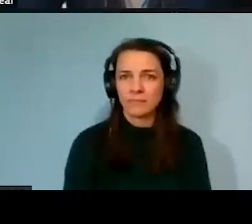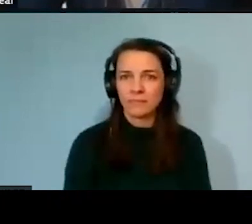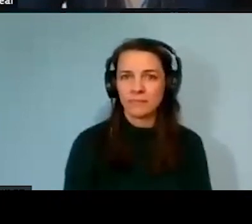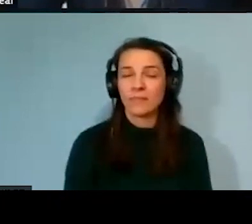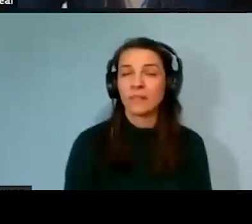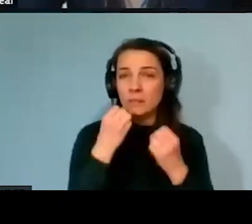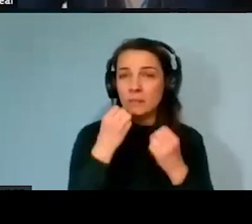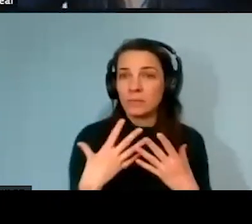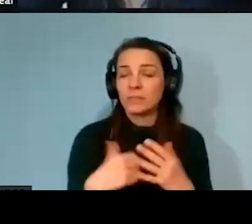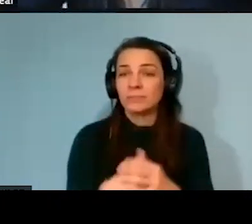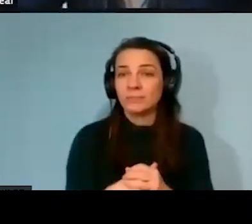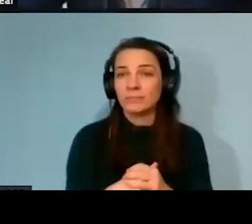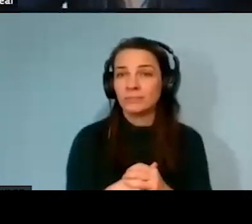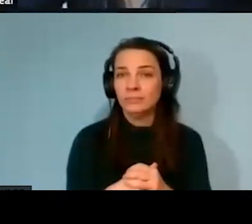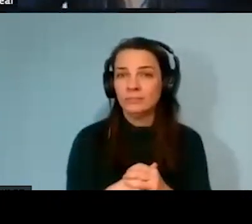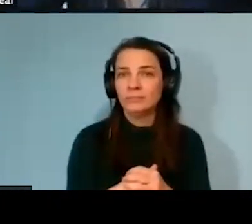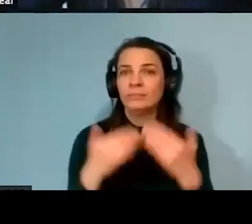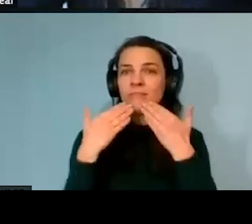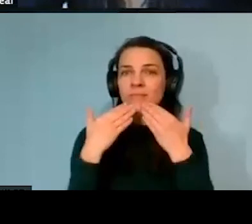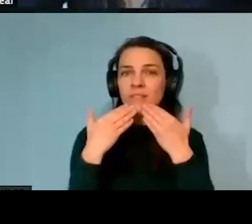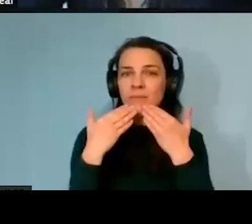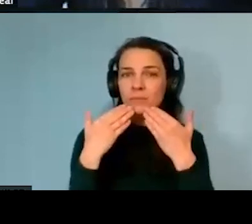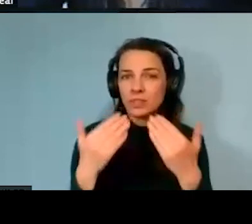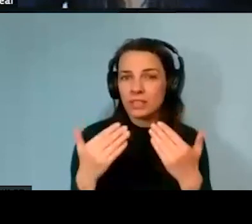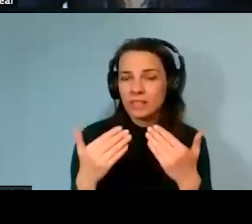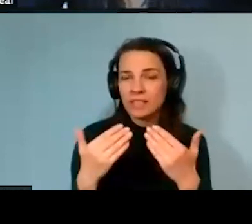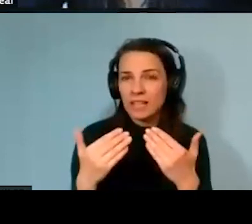Muy bien, pues muchísimas